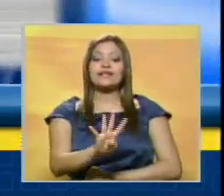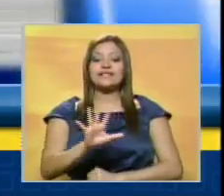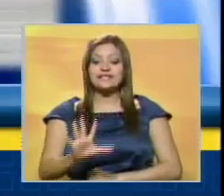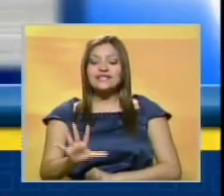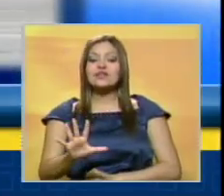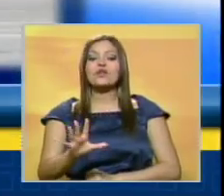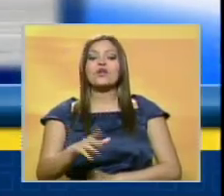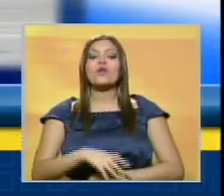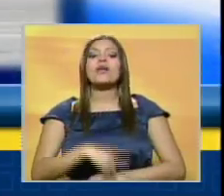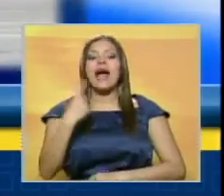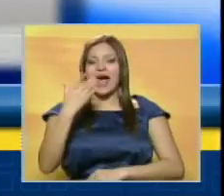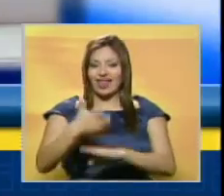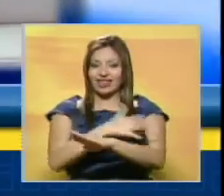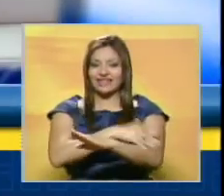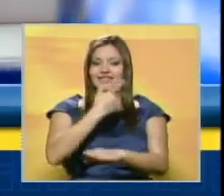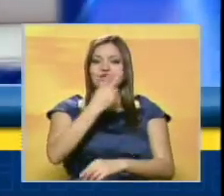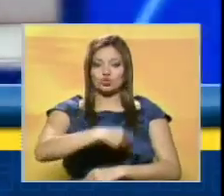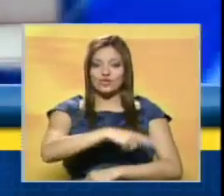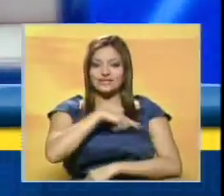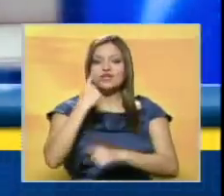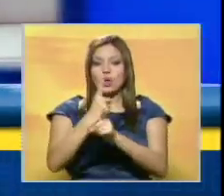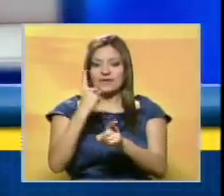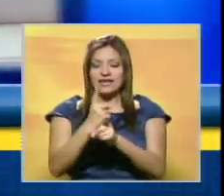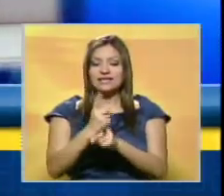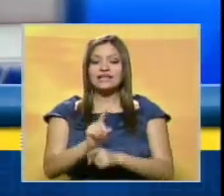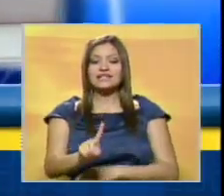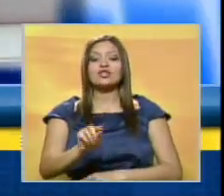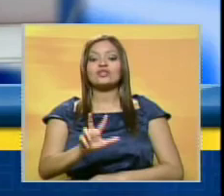la carrera de San Moritz, en Suiza, donde consiguió